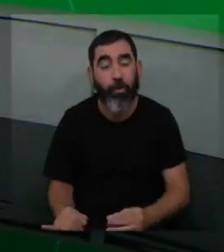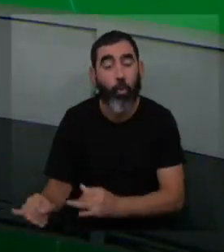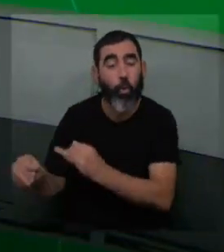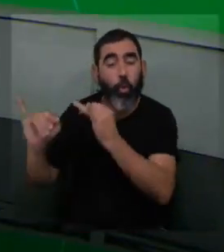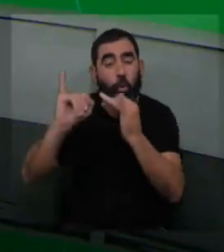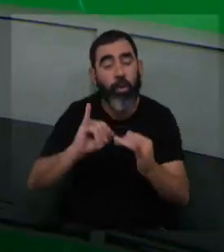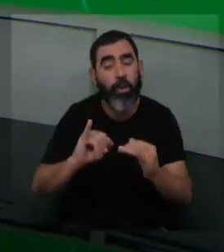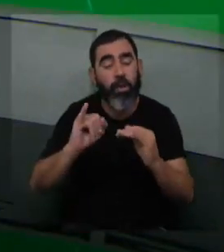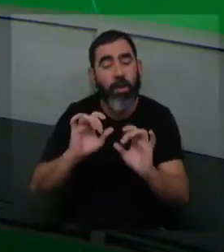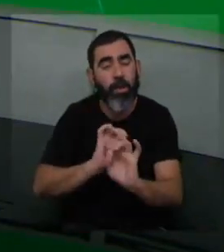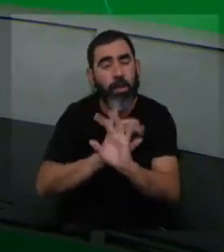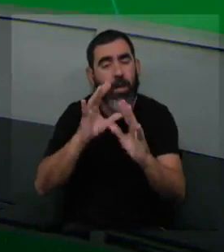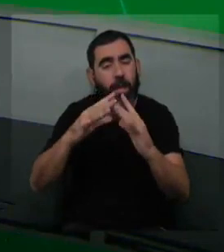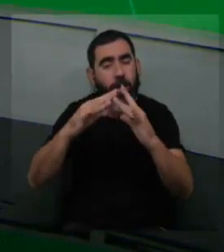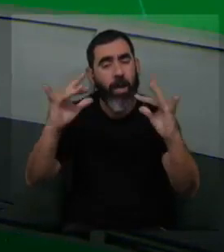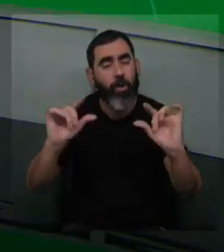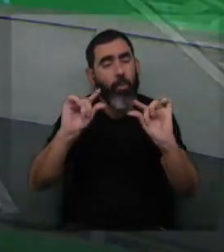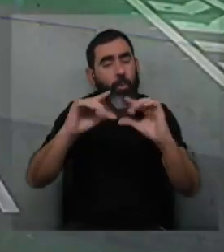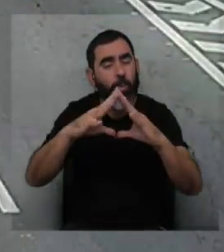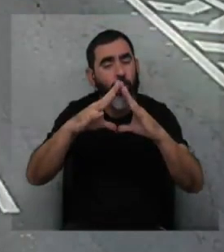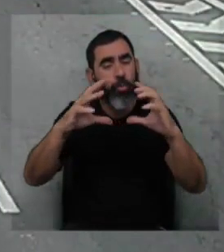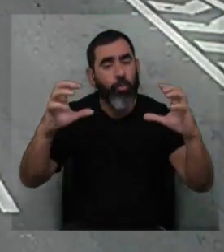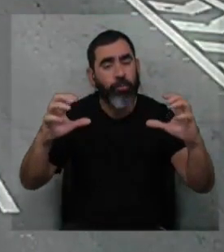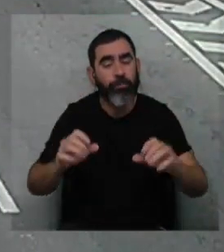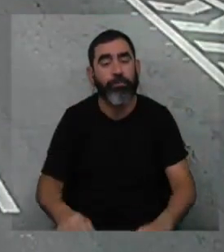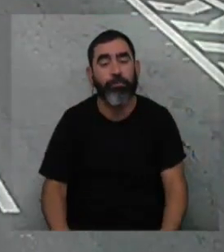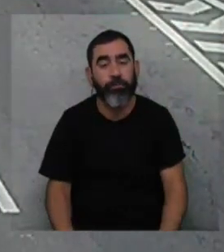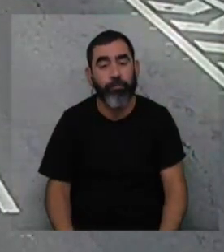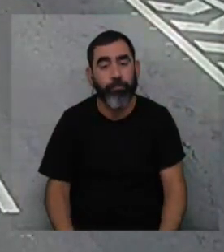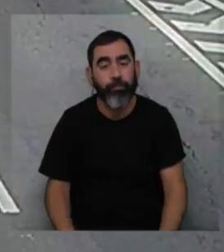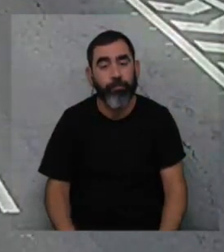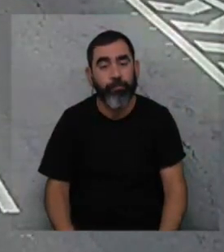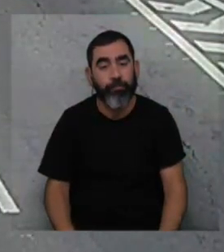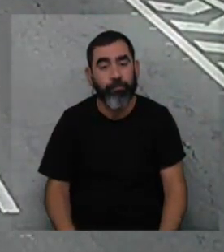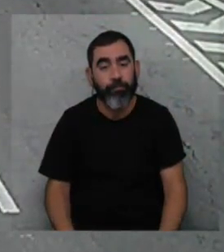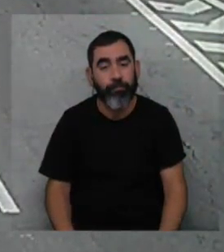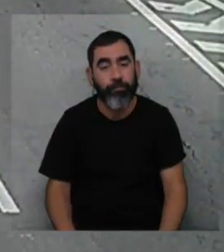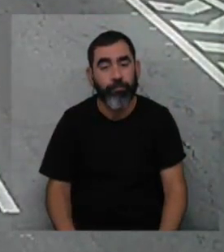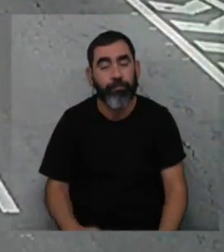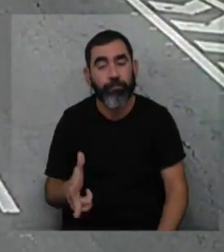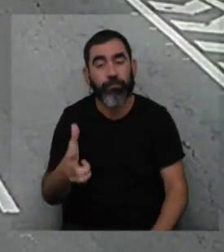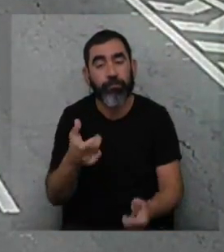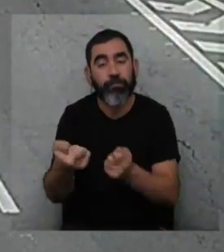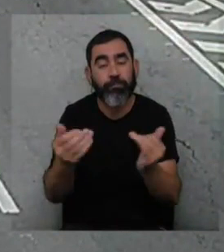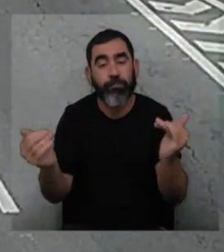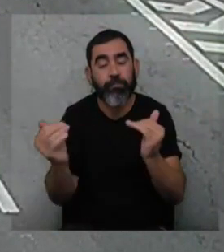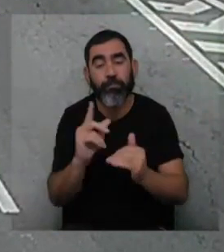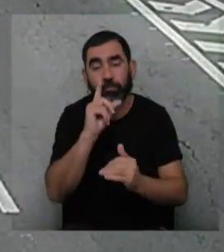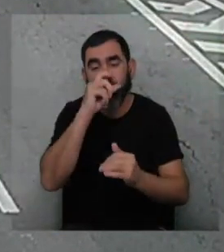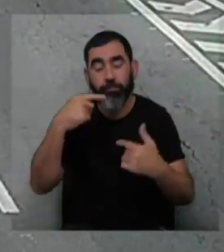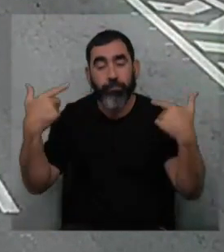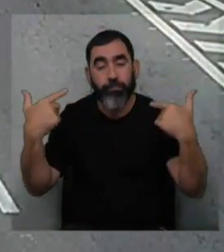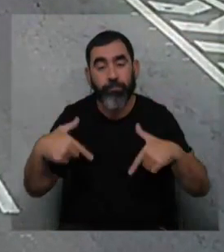va a seguir con el cielo claro, algo nuboso, y vamos a estar viendo las cámaras del Centro de Gestión de Movilidad de